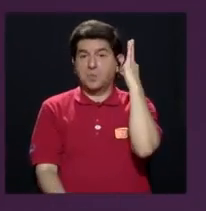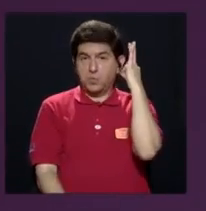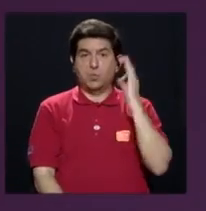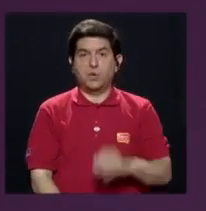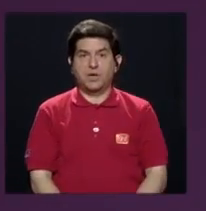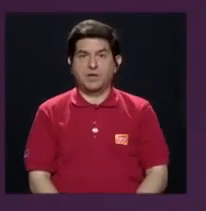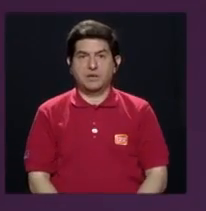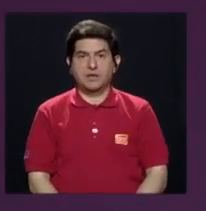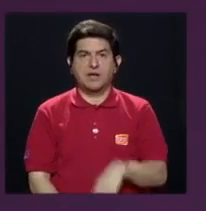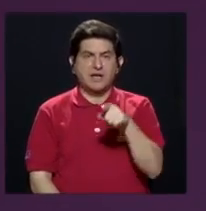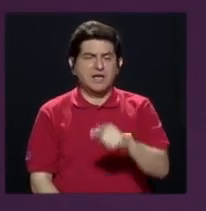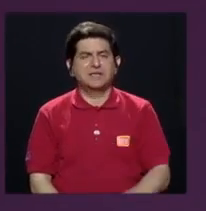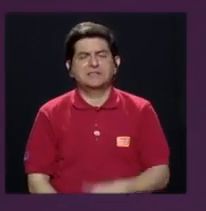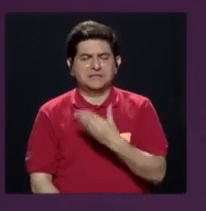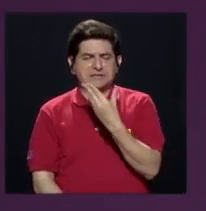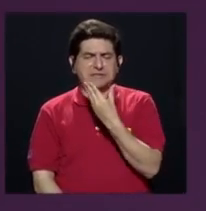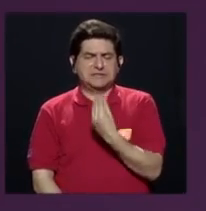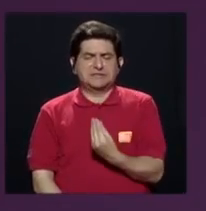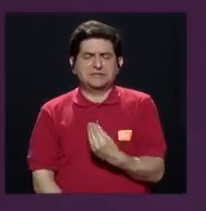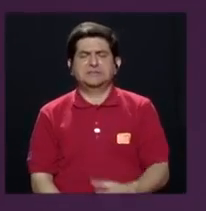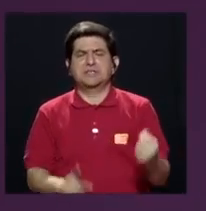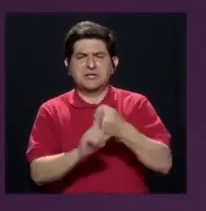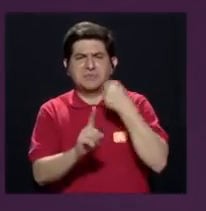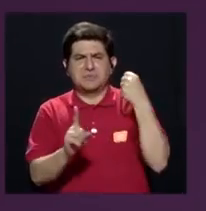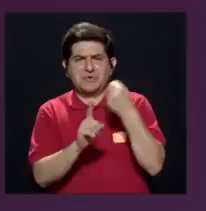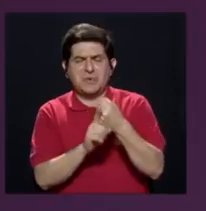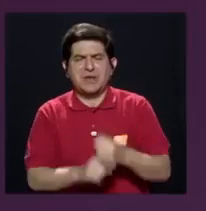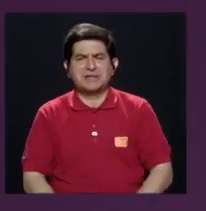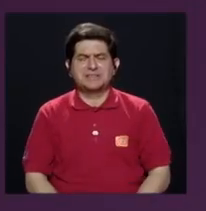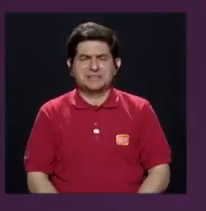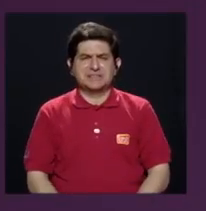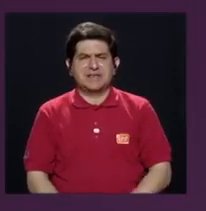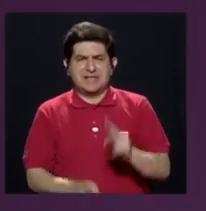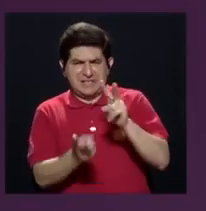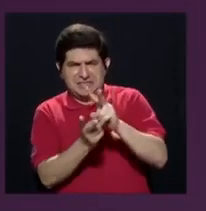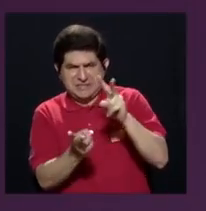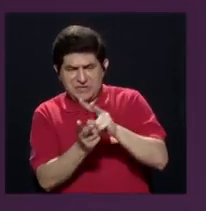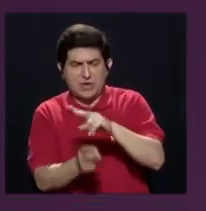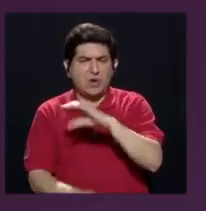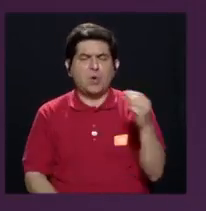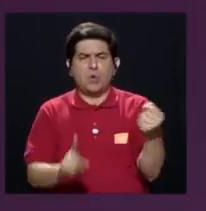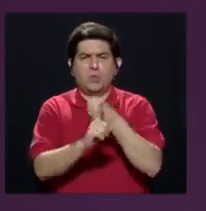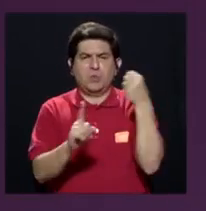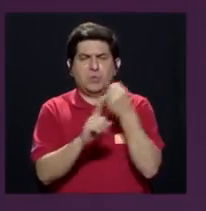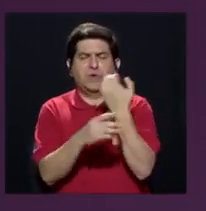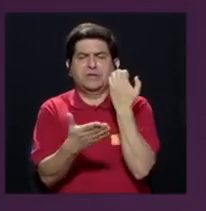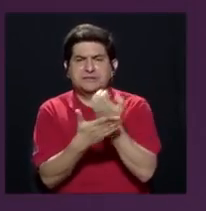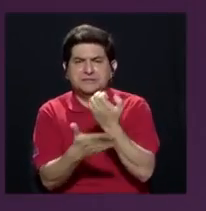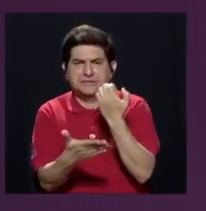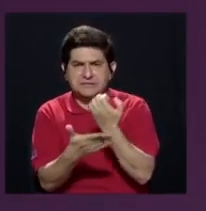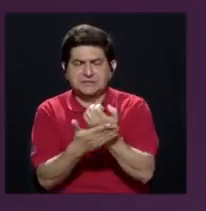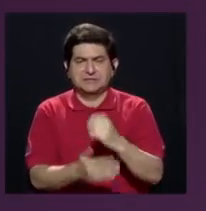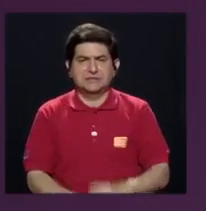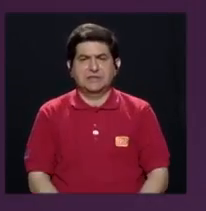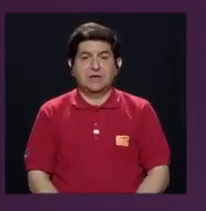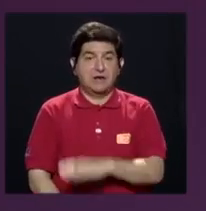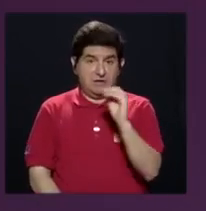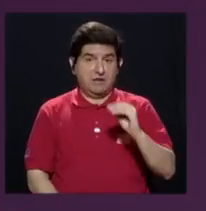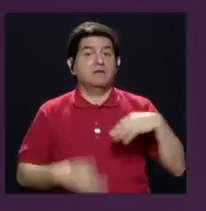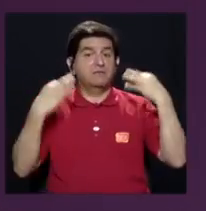mujeres sufriendo violencia sexual violencia económica e y